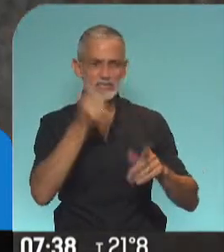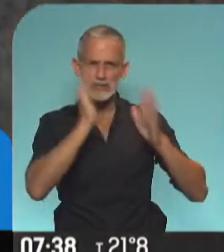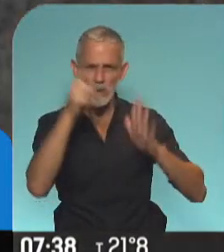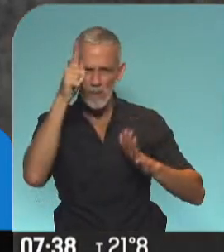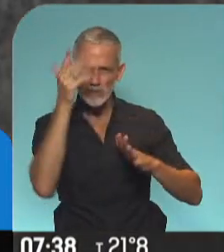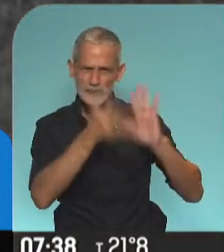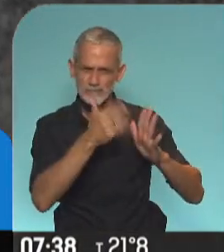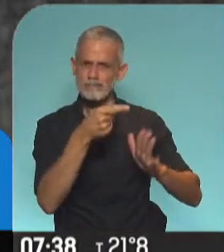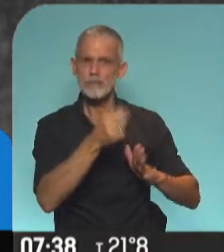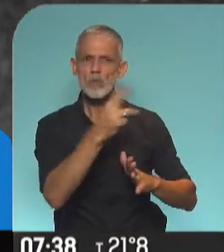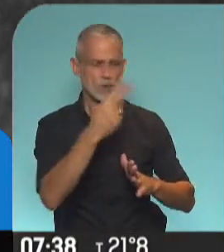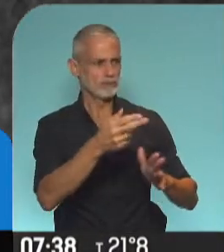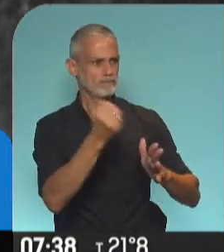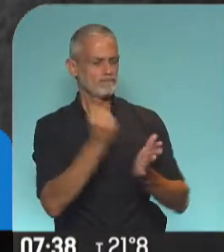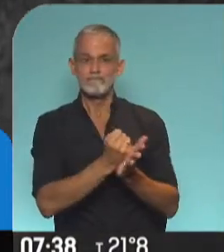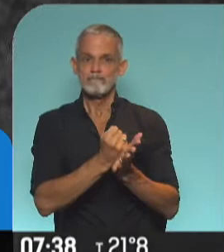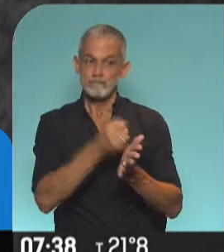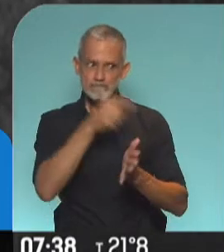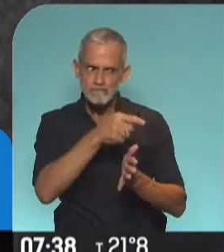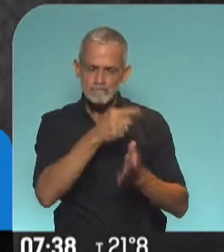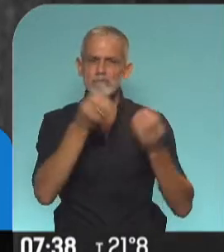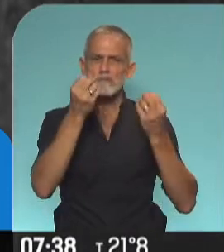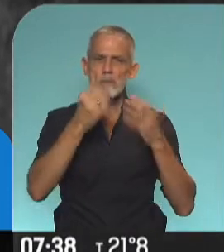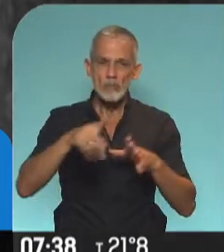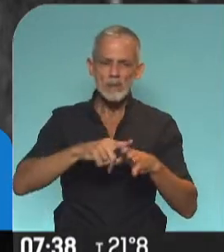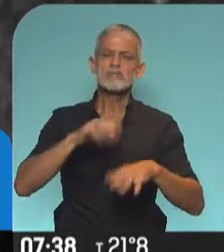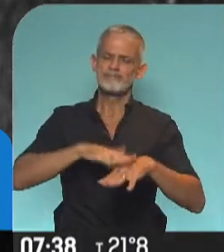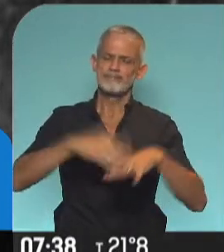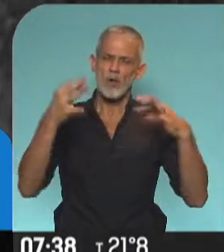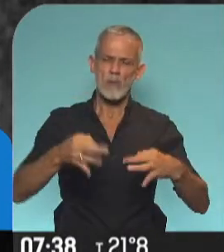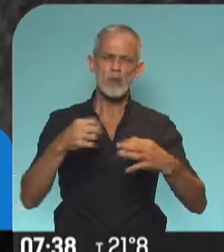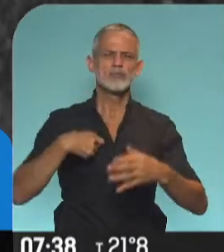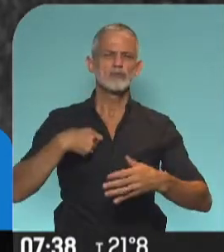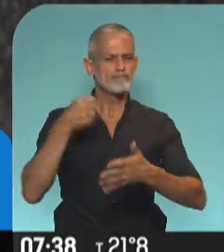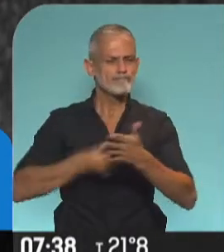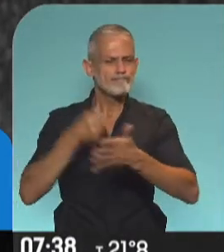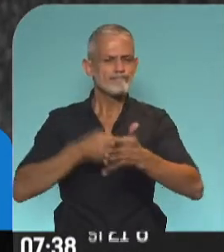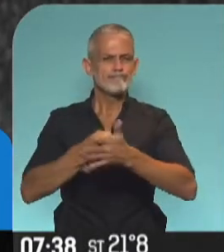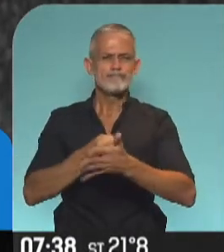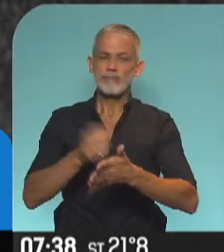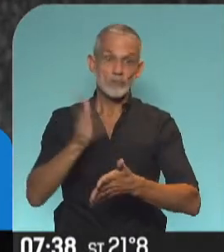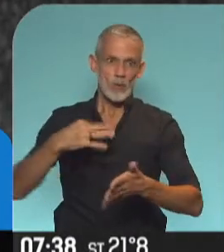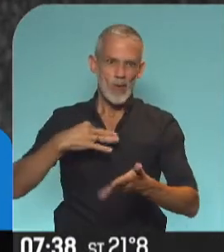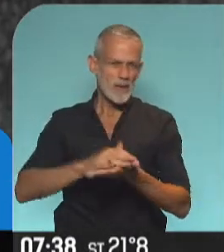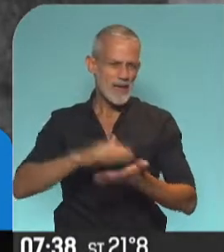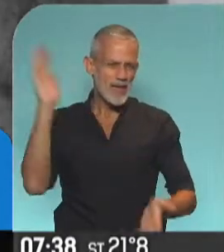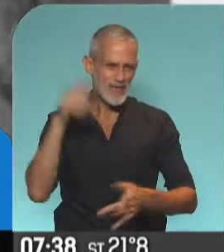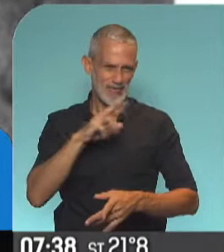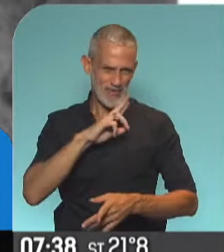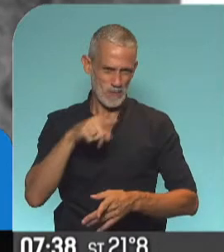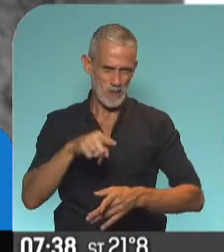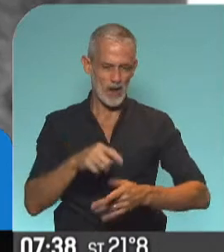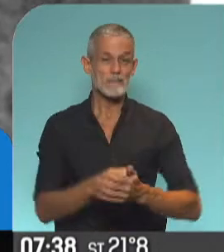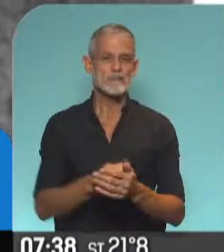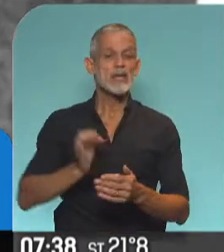policial. Ese hecho sería la punta de lanza de un compromiso social que la acompañaría el resto de su vida.